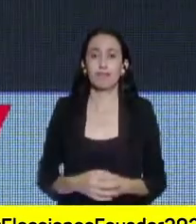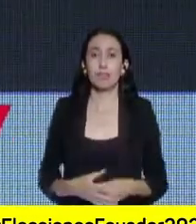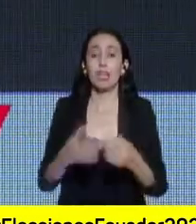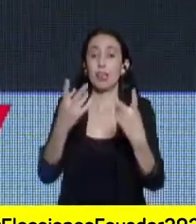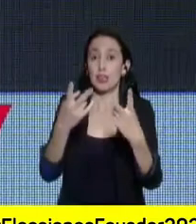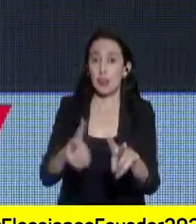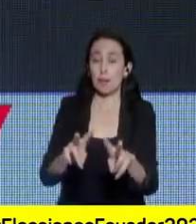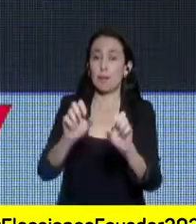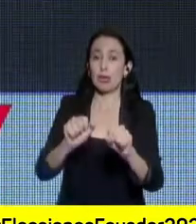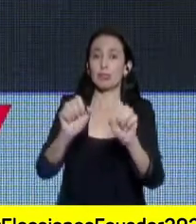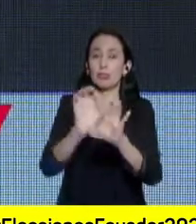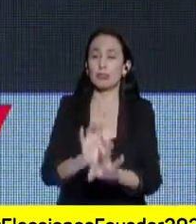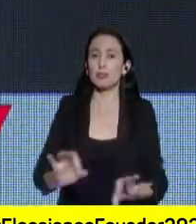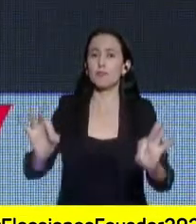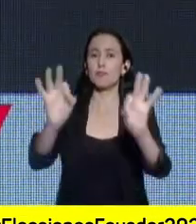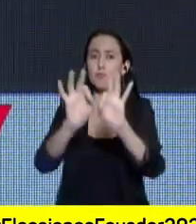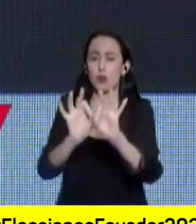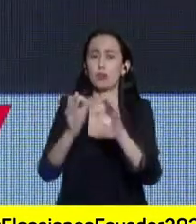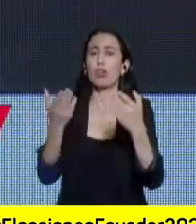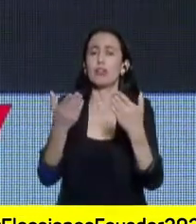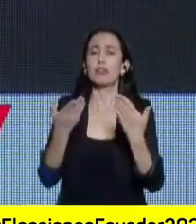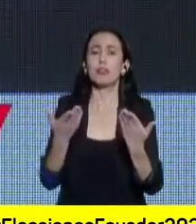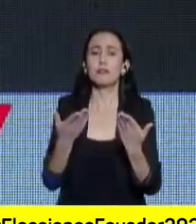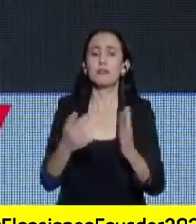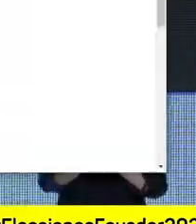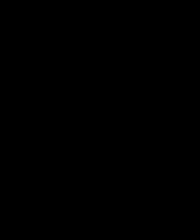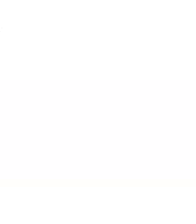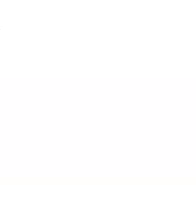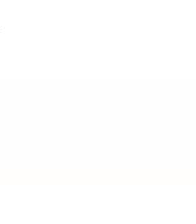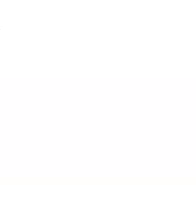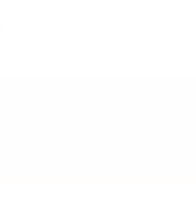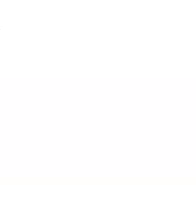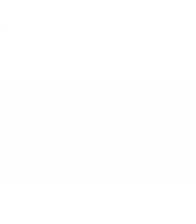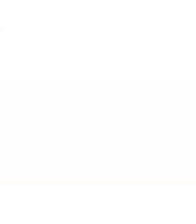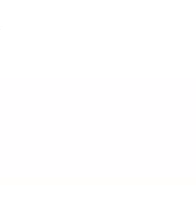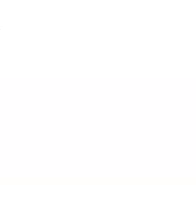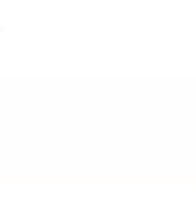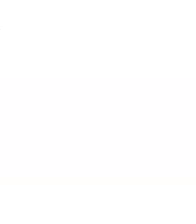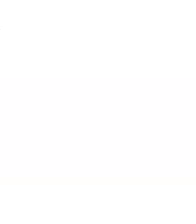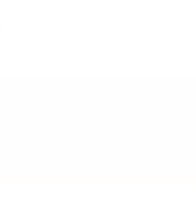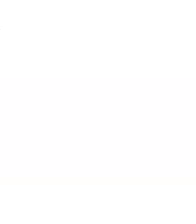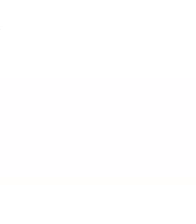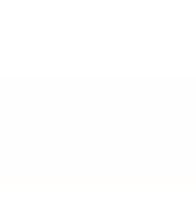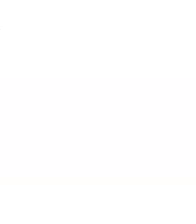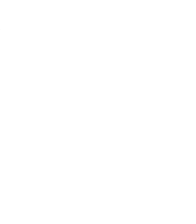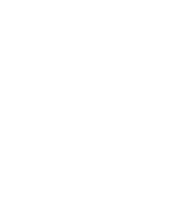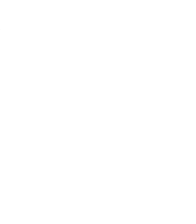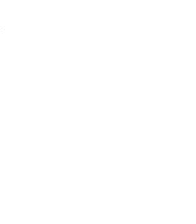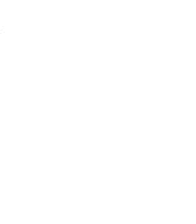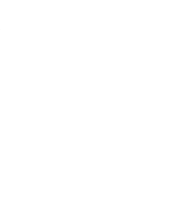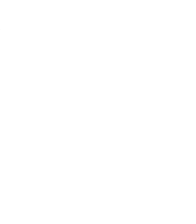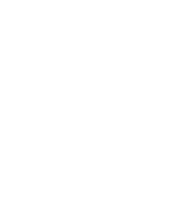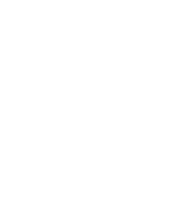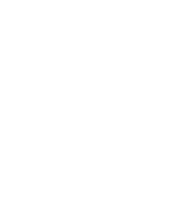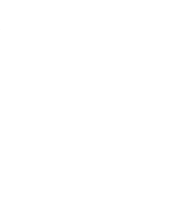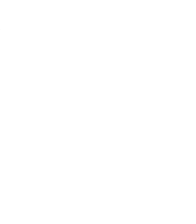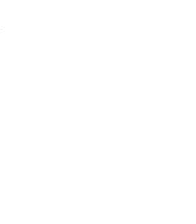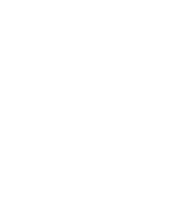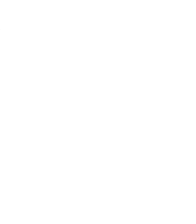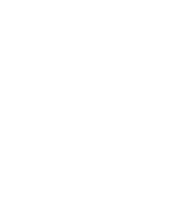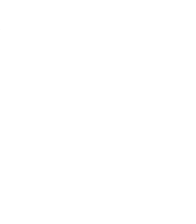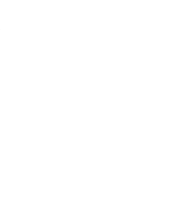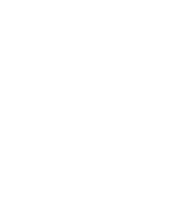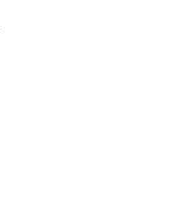También es importante destacar que a través de la aplicación de mensajería de Telegram, a través